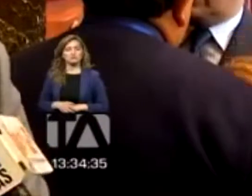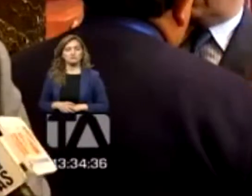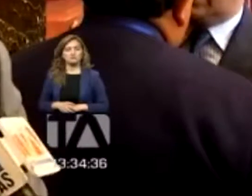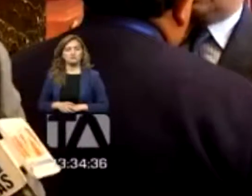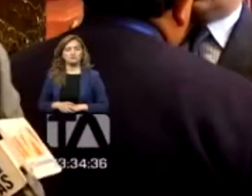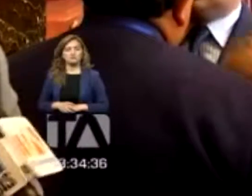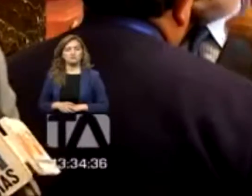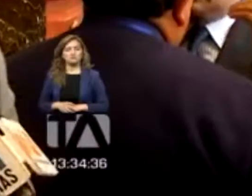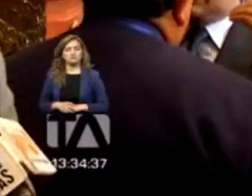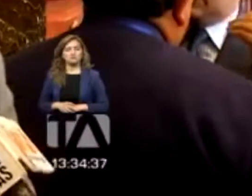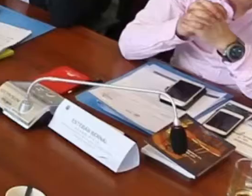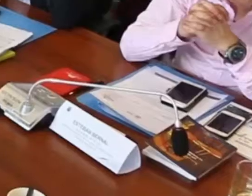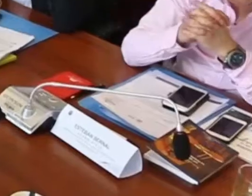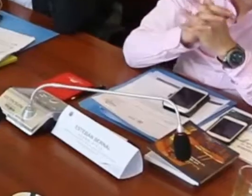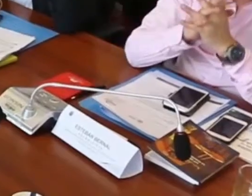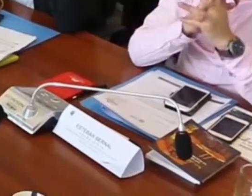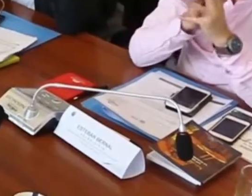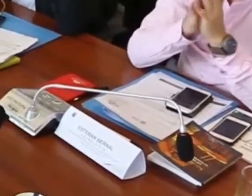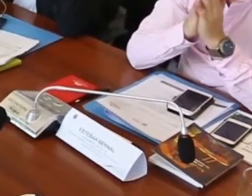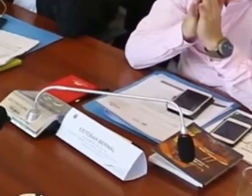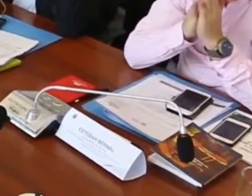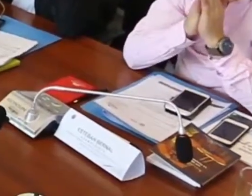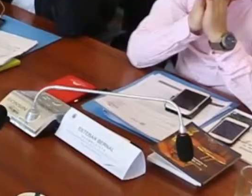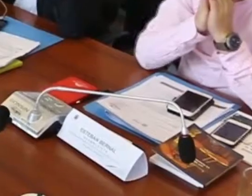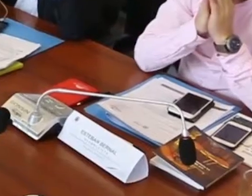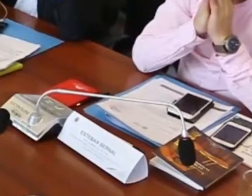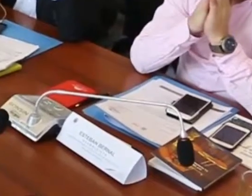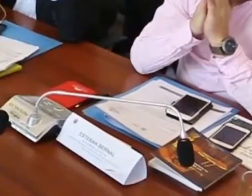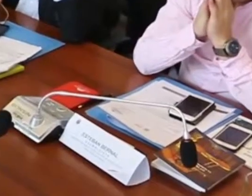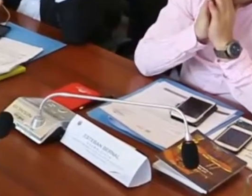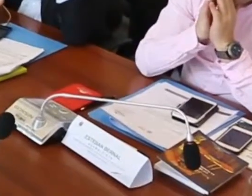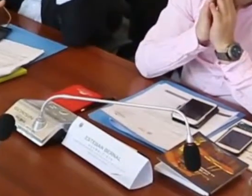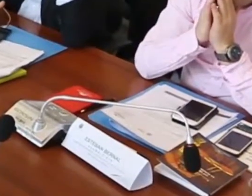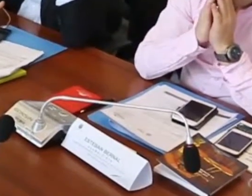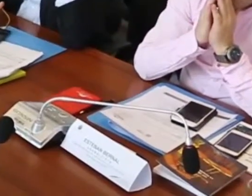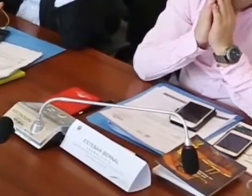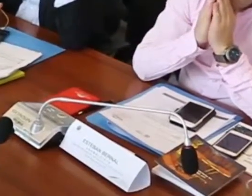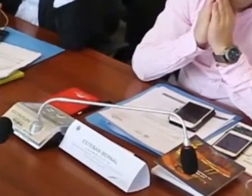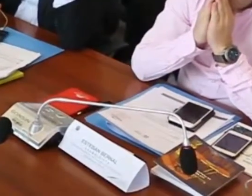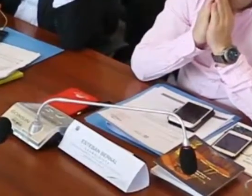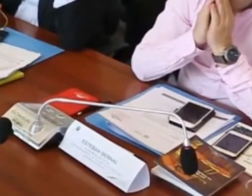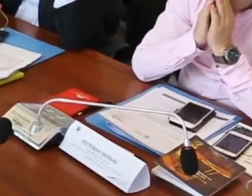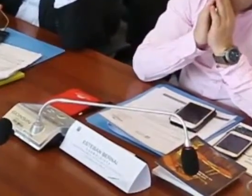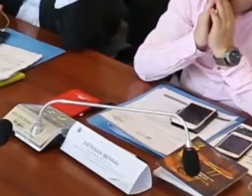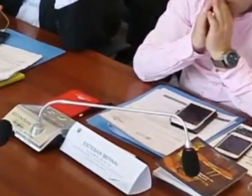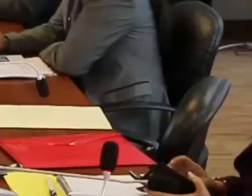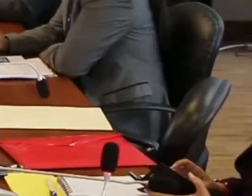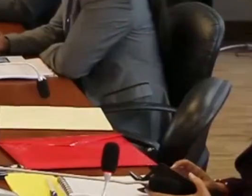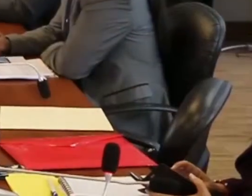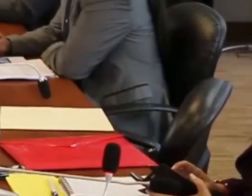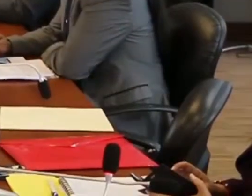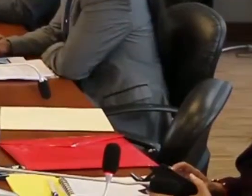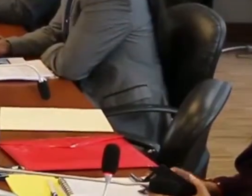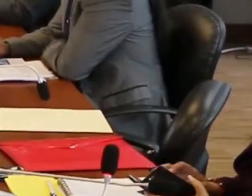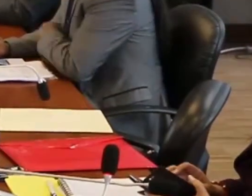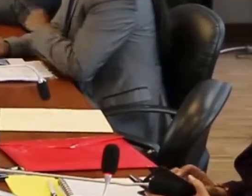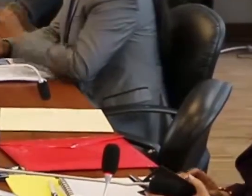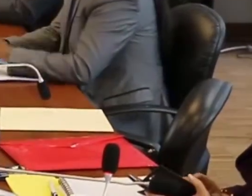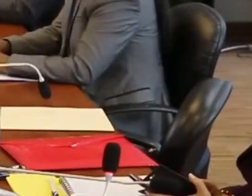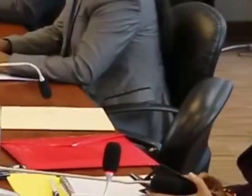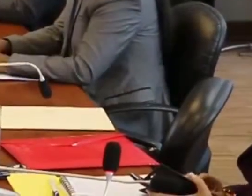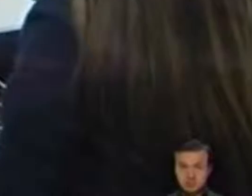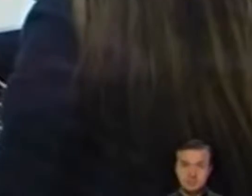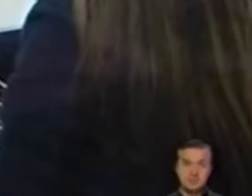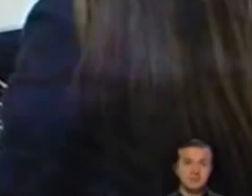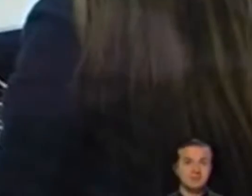a la expectativa del soberano, que es el pueblo. La falta de consensos entre las bancadas sobre estos dos caminos obligó a Muñoz a esperar 5 horas